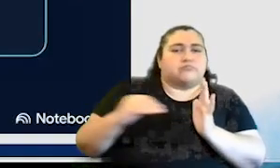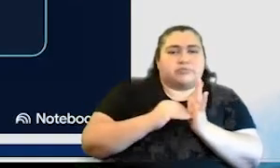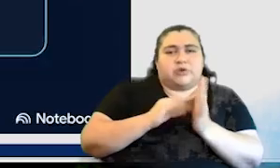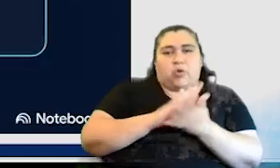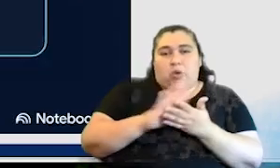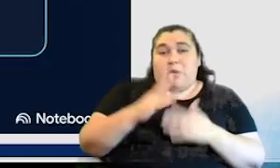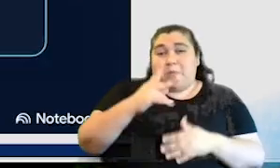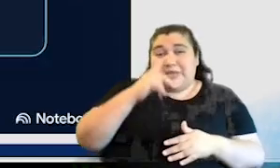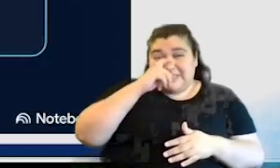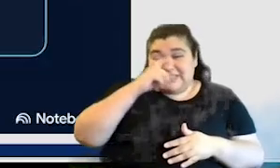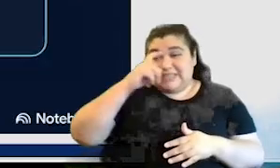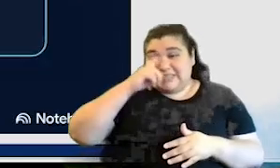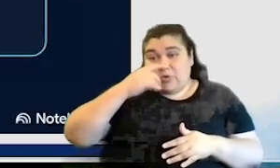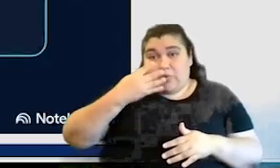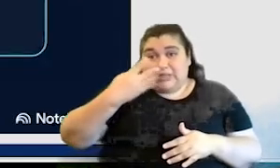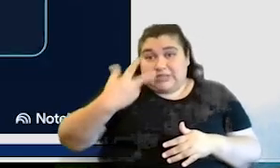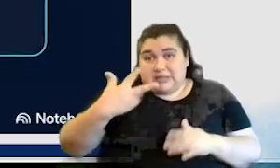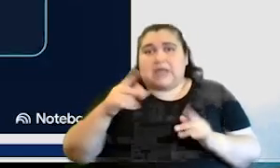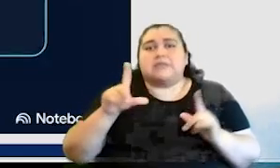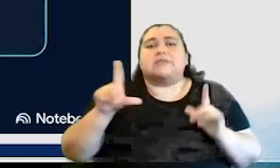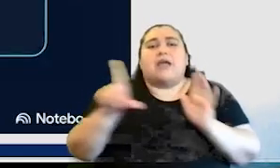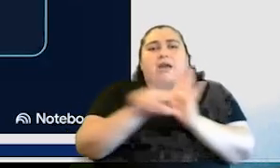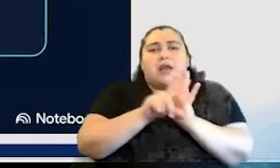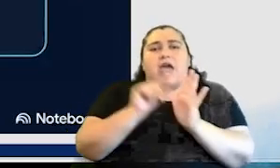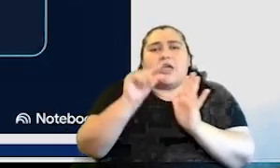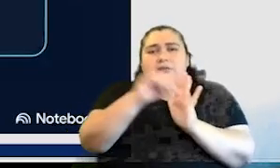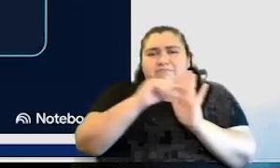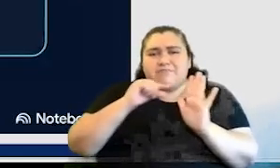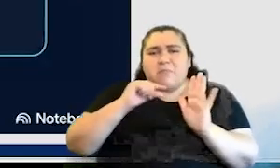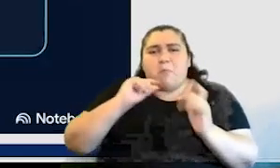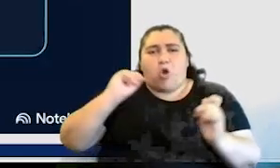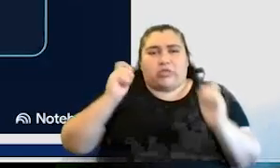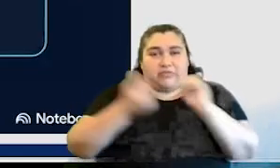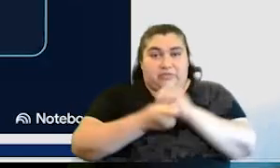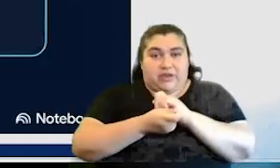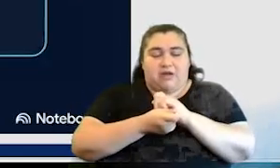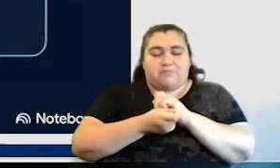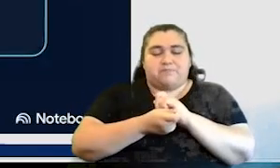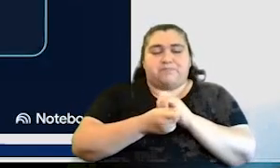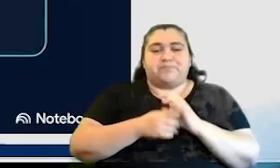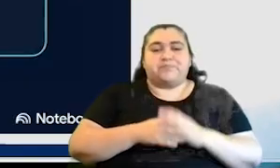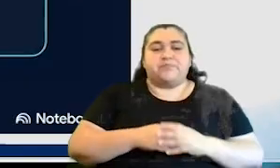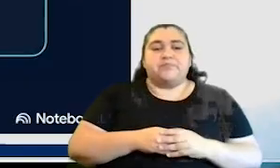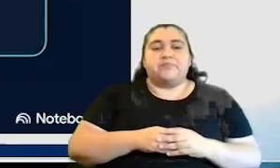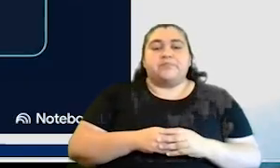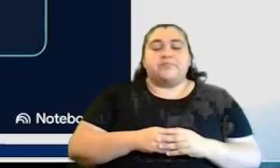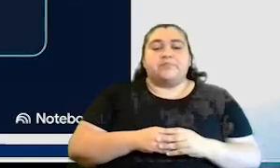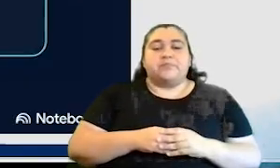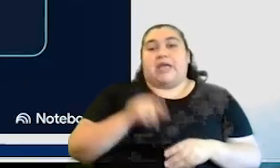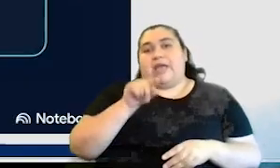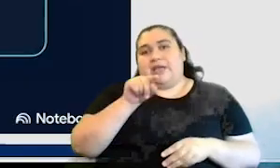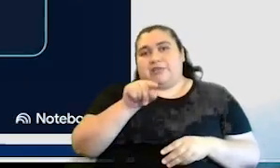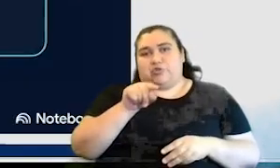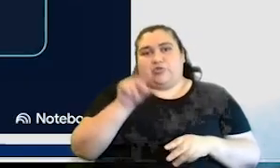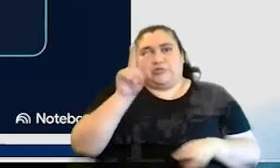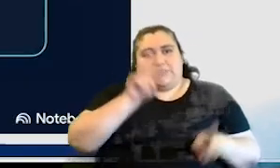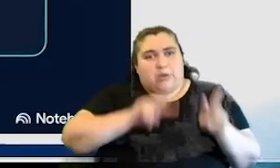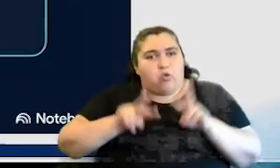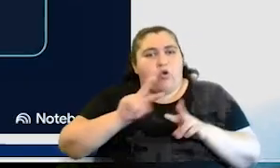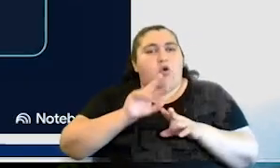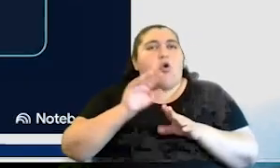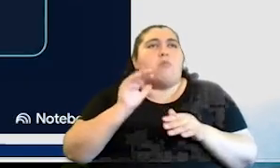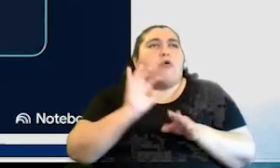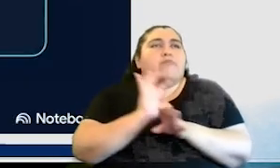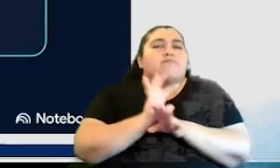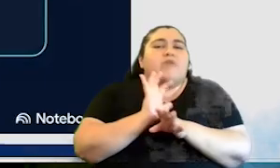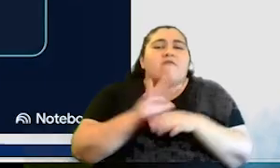con la 27743, se incorporó esta modificación. O sea que esto también se buscó como un beneficio